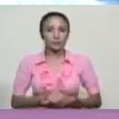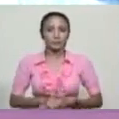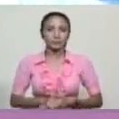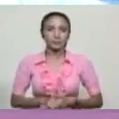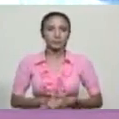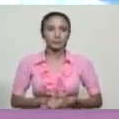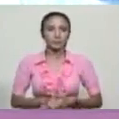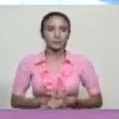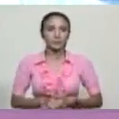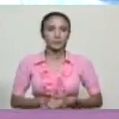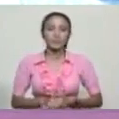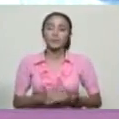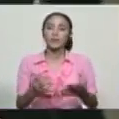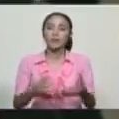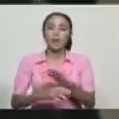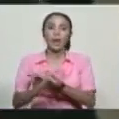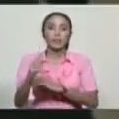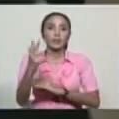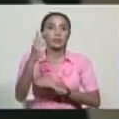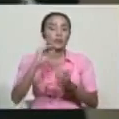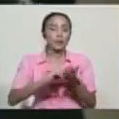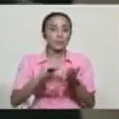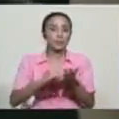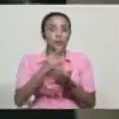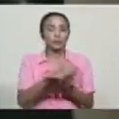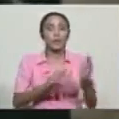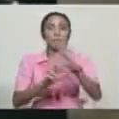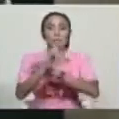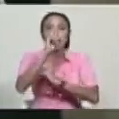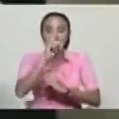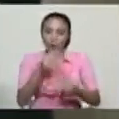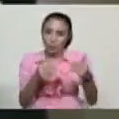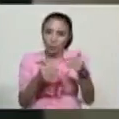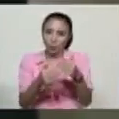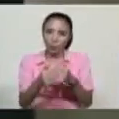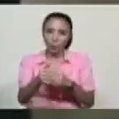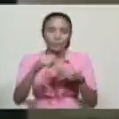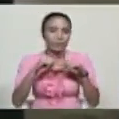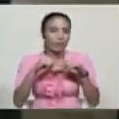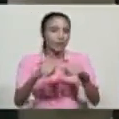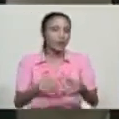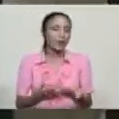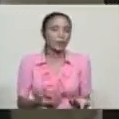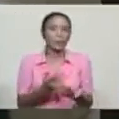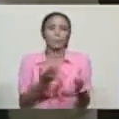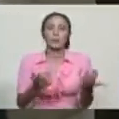Se trata de la tercera oportunidad, 3 años consecutivos,